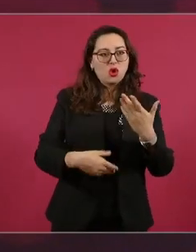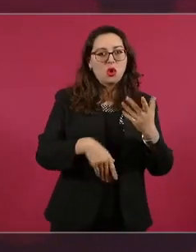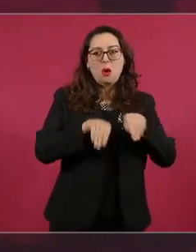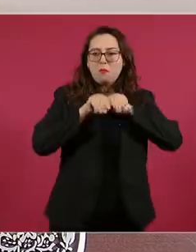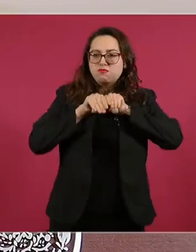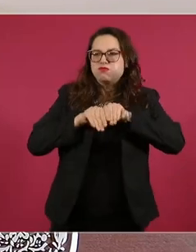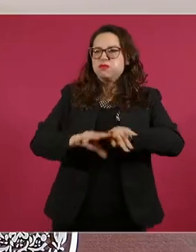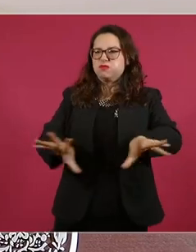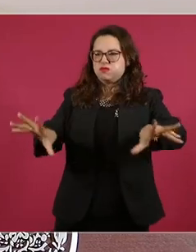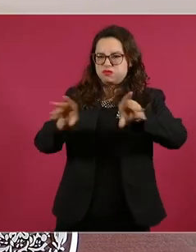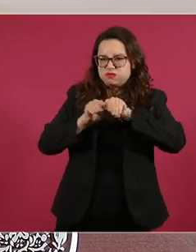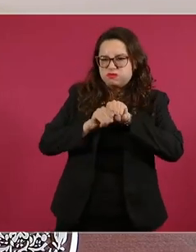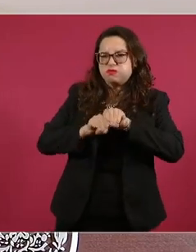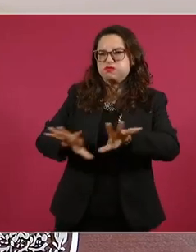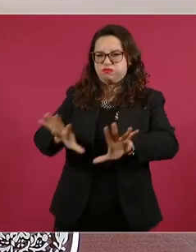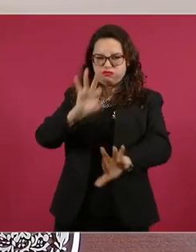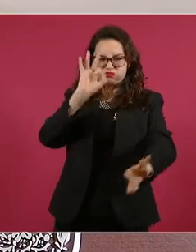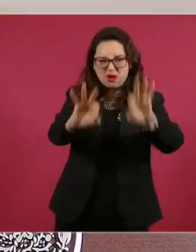visto.